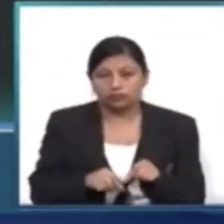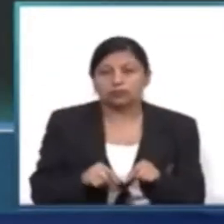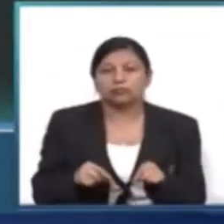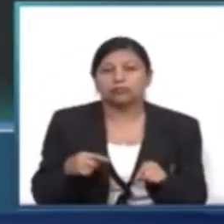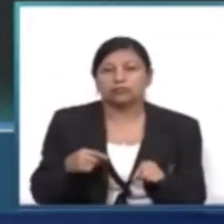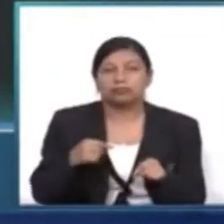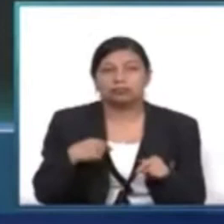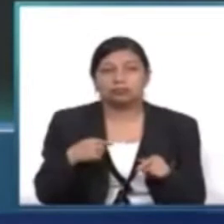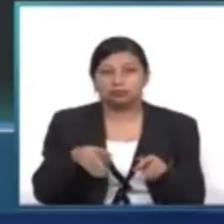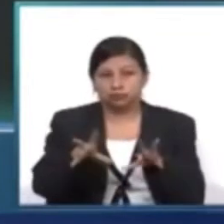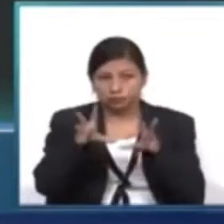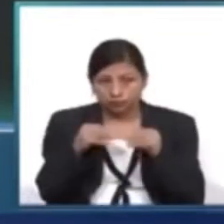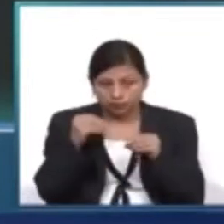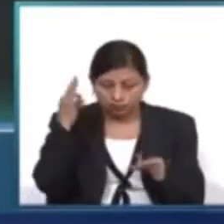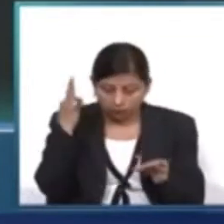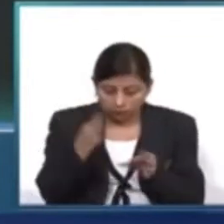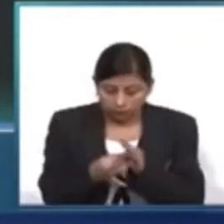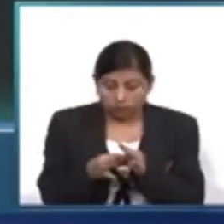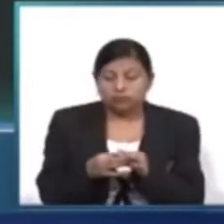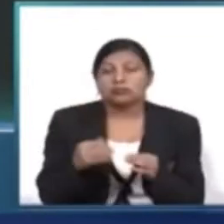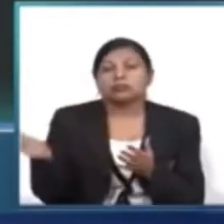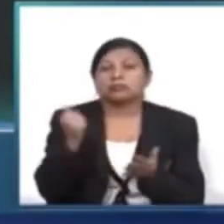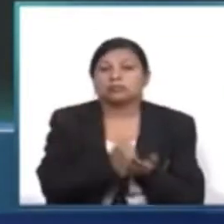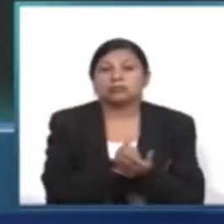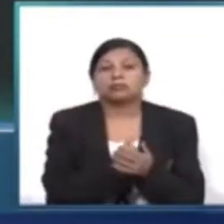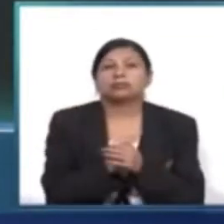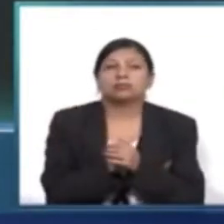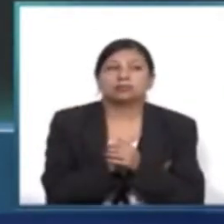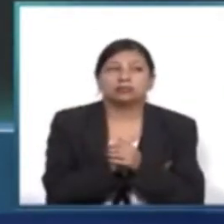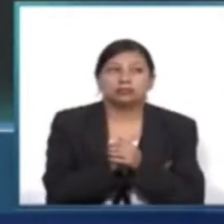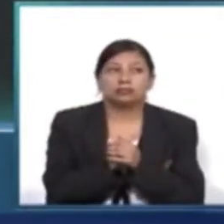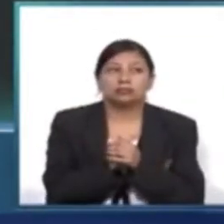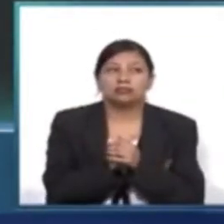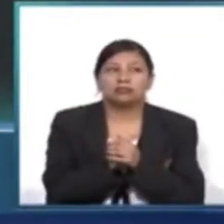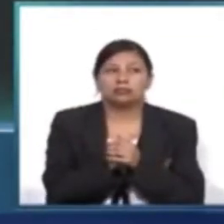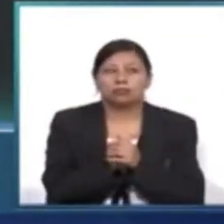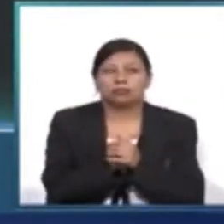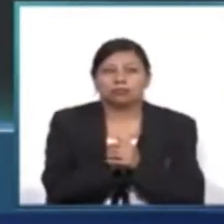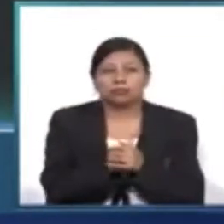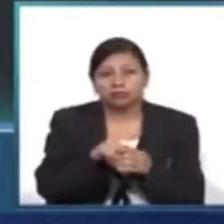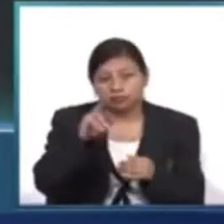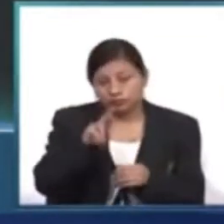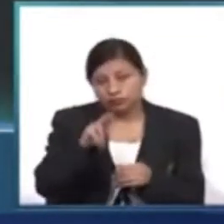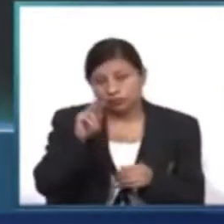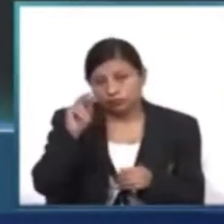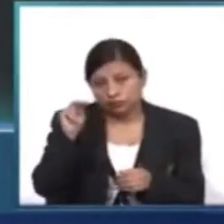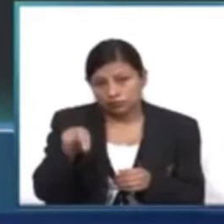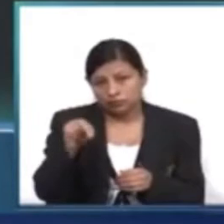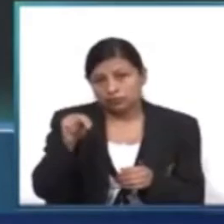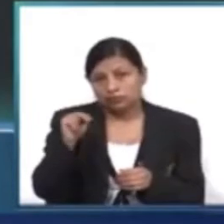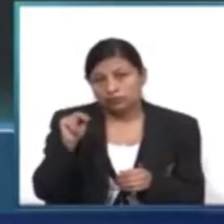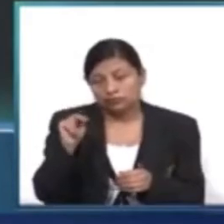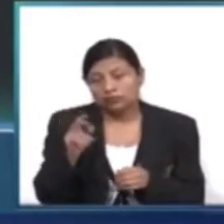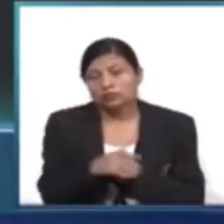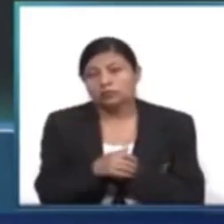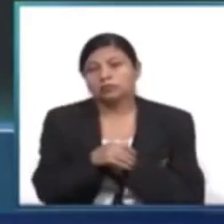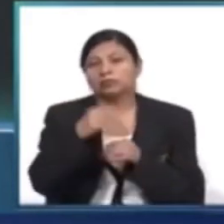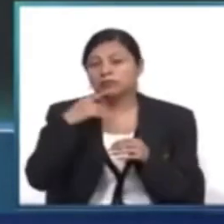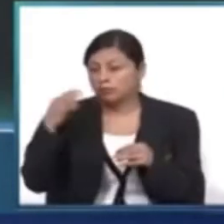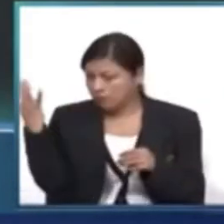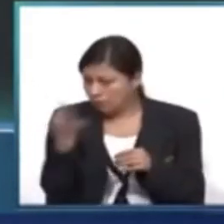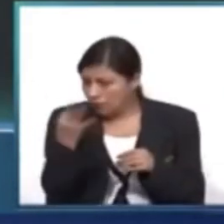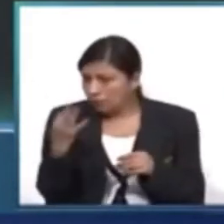es una plataforma bastante robusta, bien probada, y mientras que la vacuna de ARN, a pesar de que está mostrando